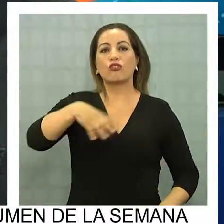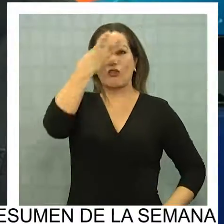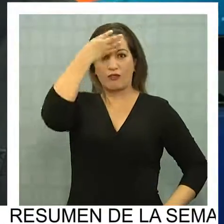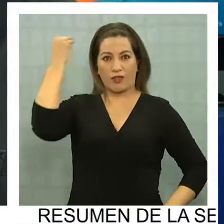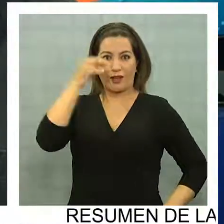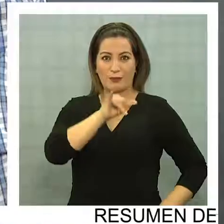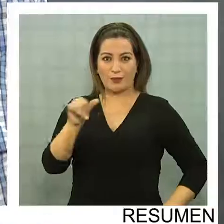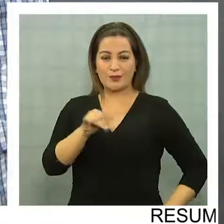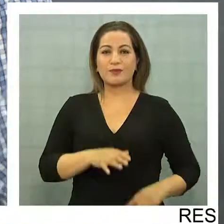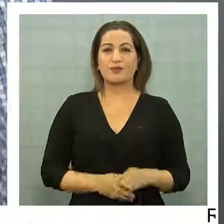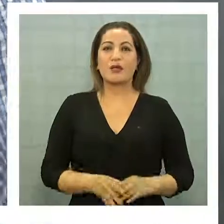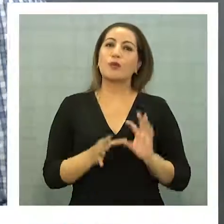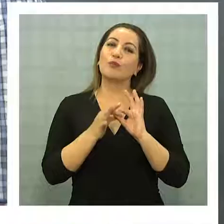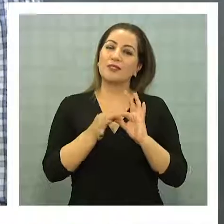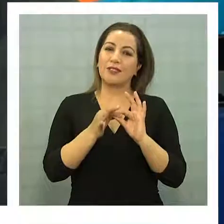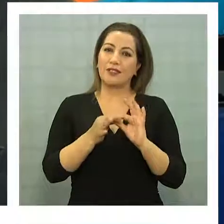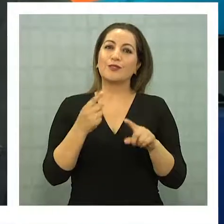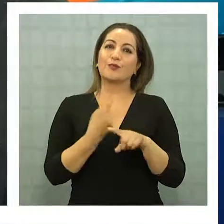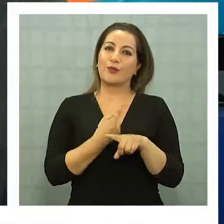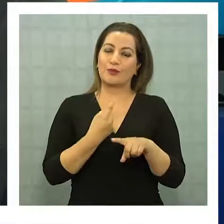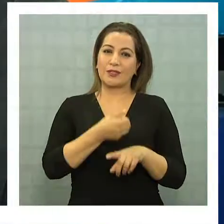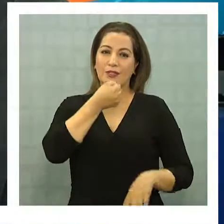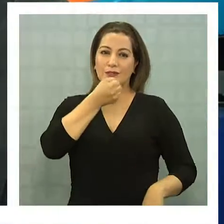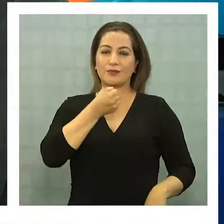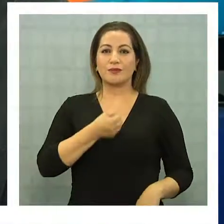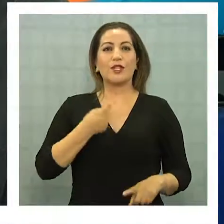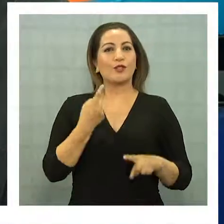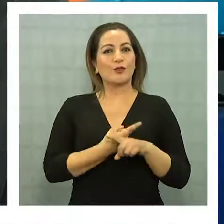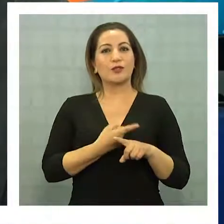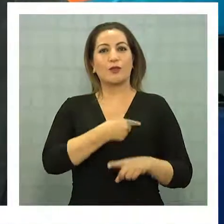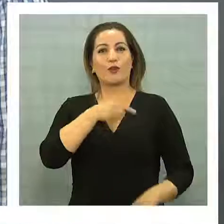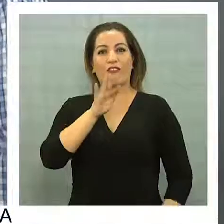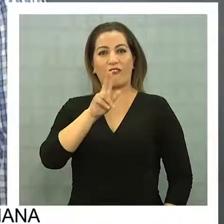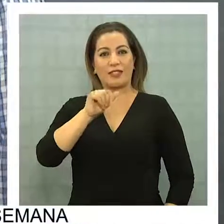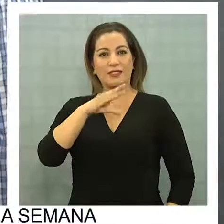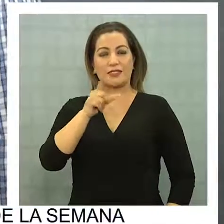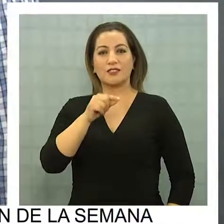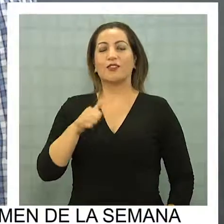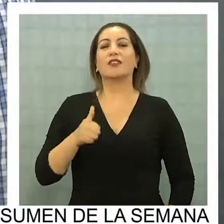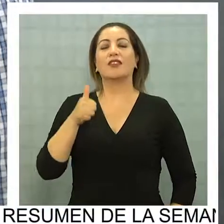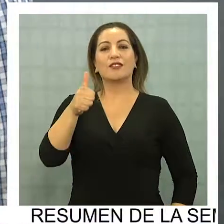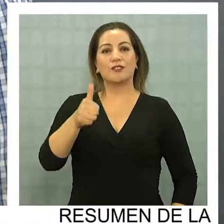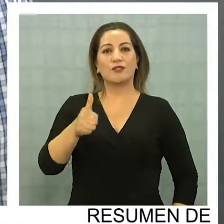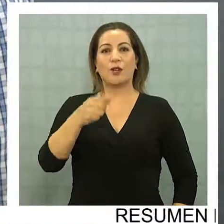olvido. Bueno, muchas gracias por habernos acompañado en esta entrevista. Conversamos hoy con Francisco Esteves,